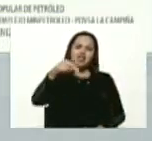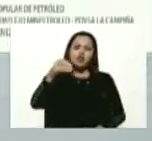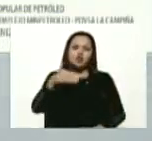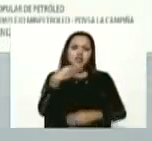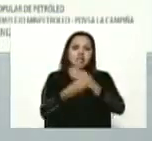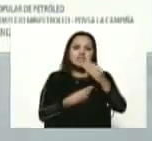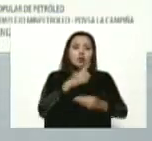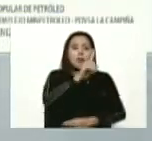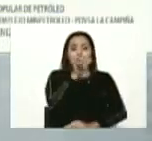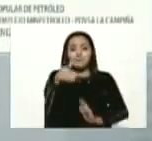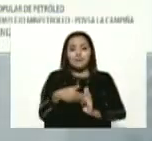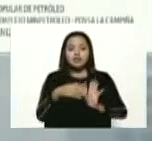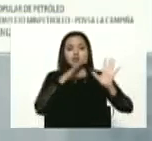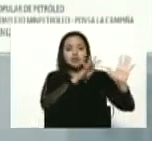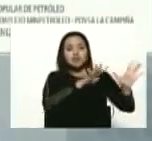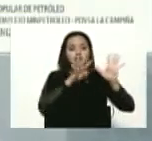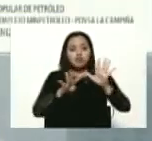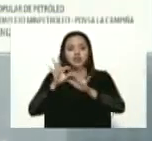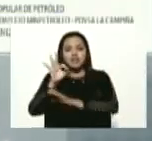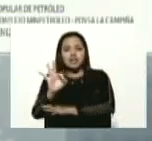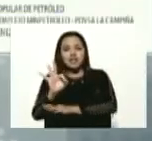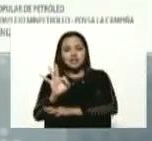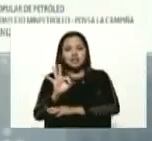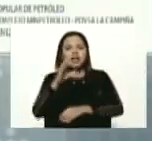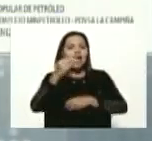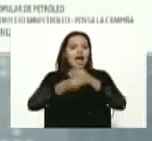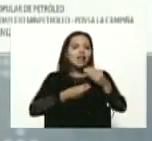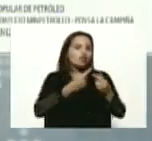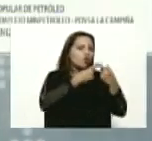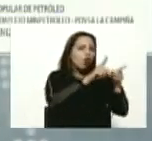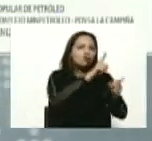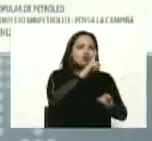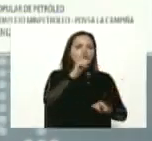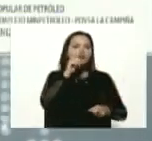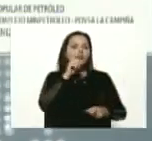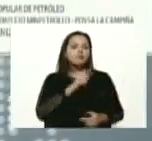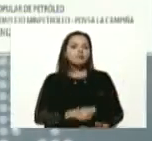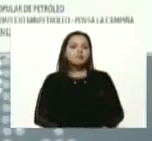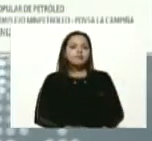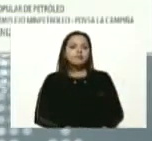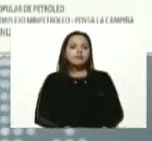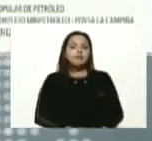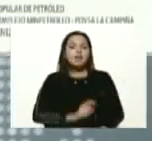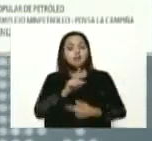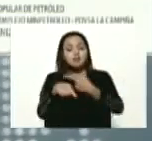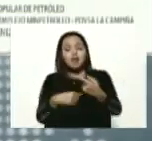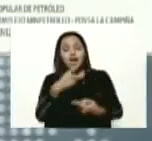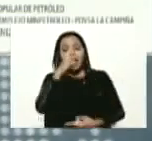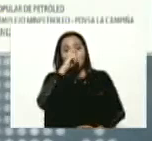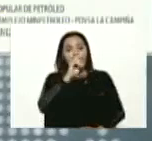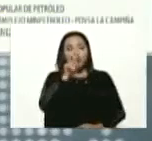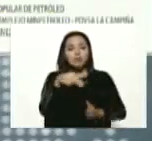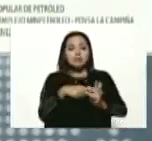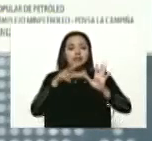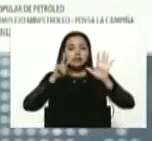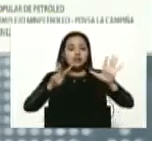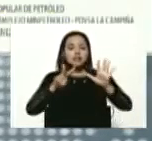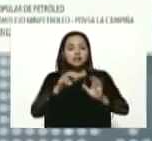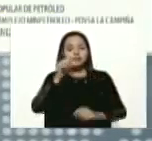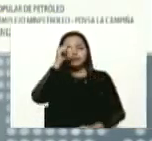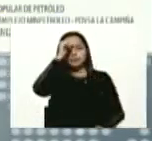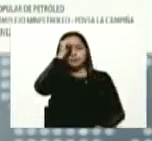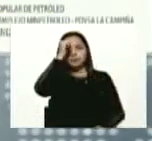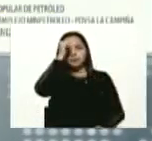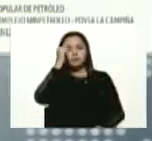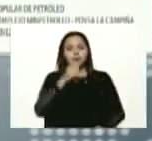1993 como Sinocrudos de Oriente, Sincor. En el año 2007, donde en ese año, para que